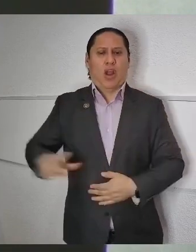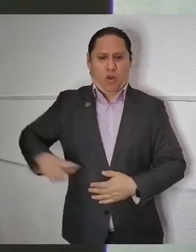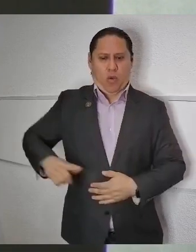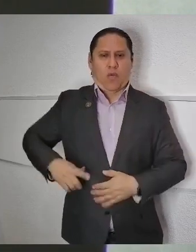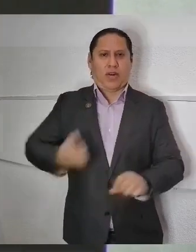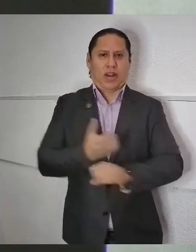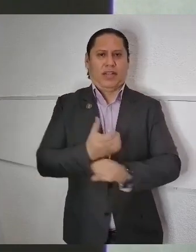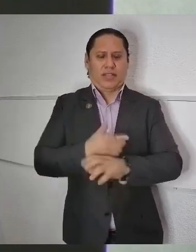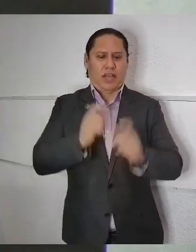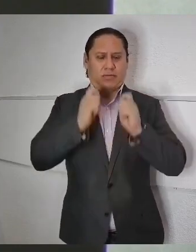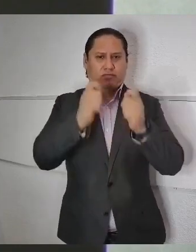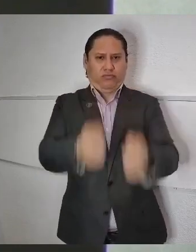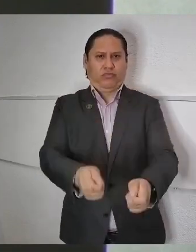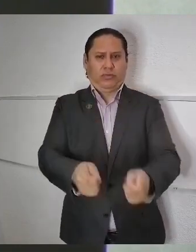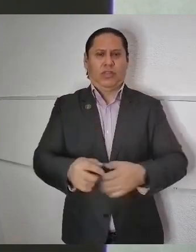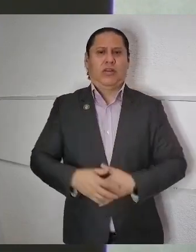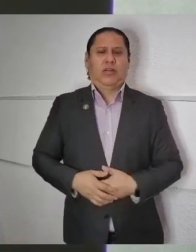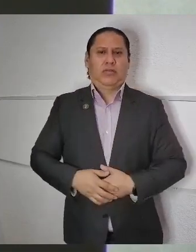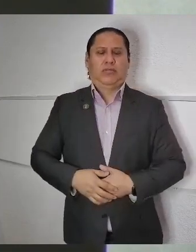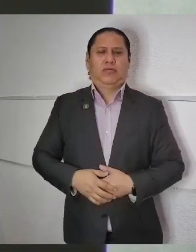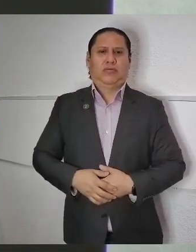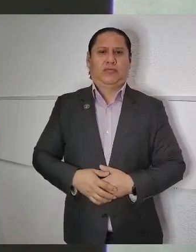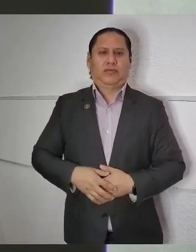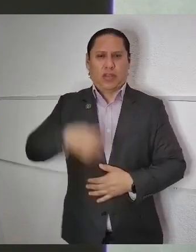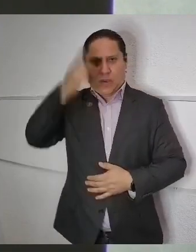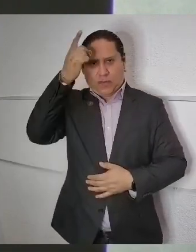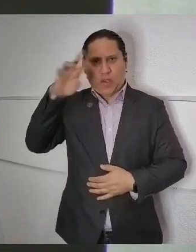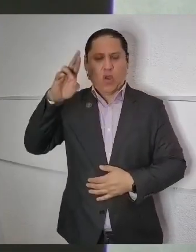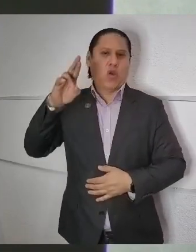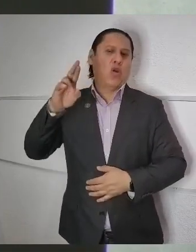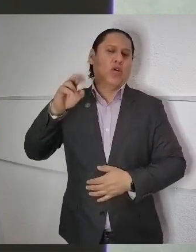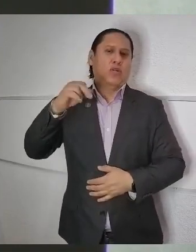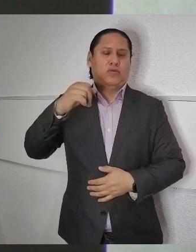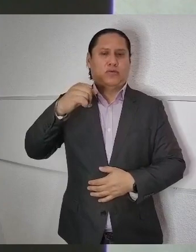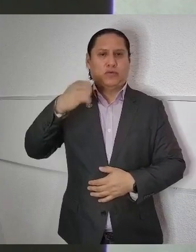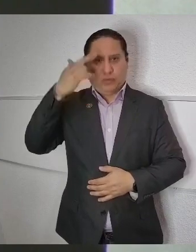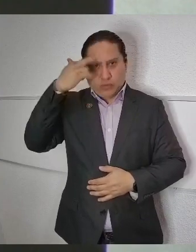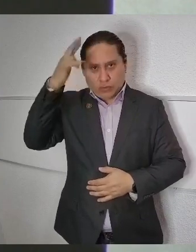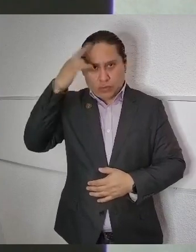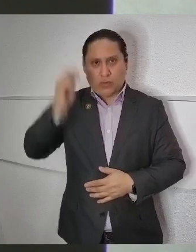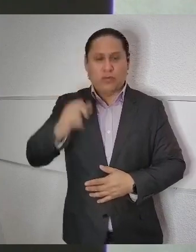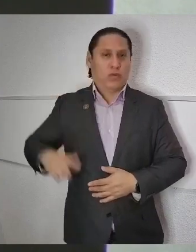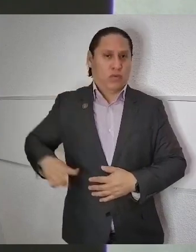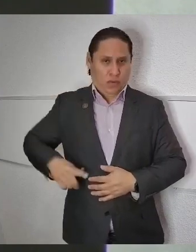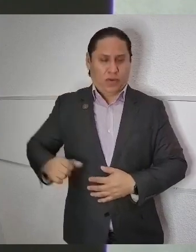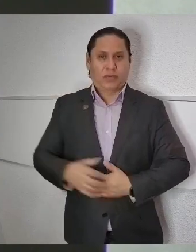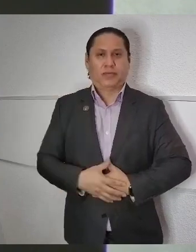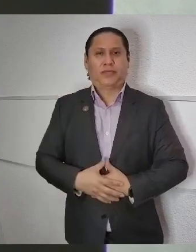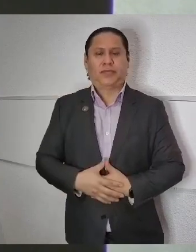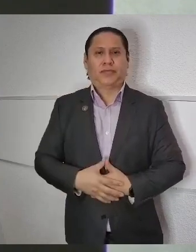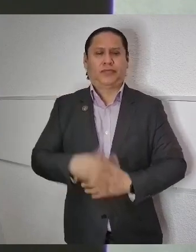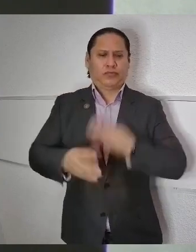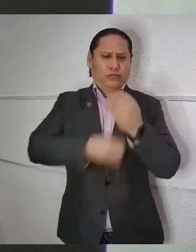del Estado, el doctor Rutilio Escandón Cadenas, y fue analizada